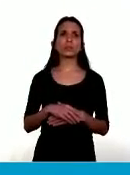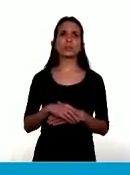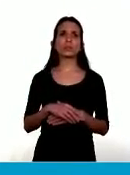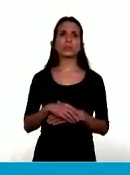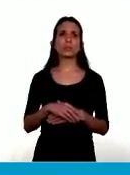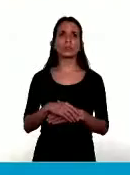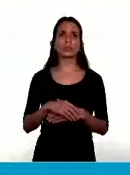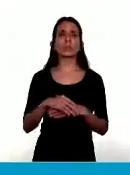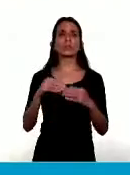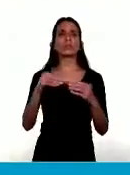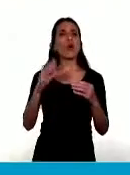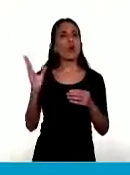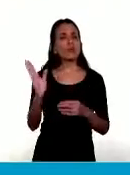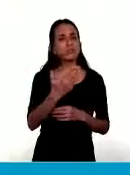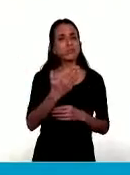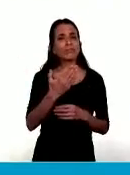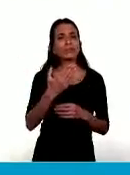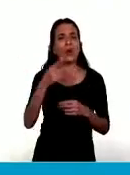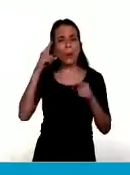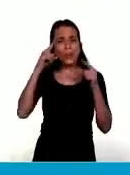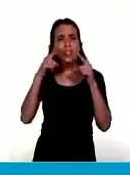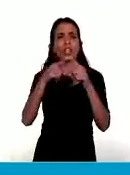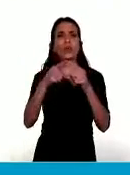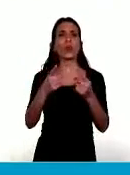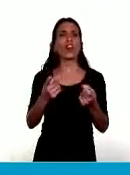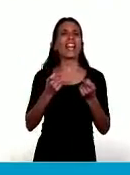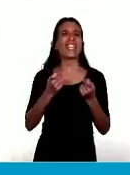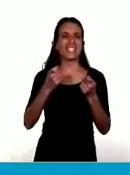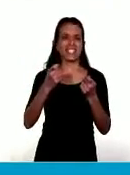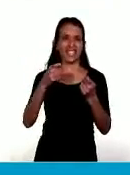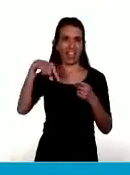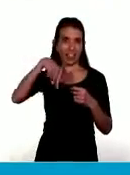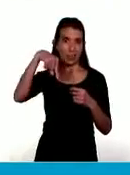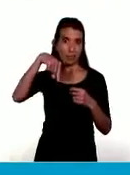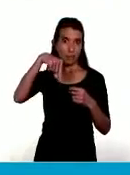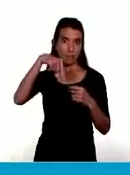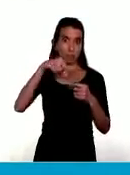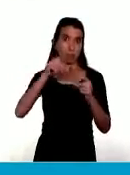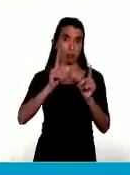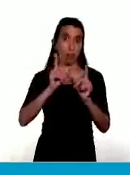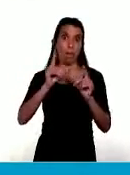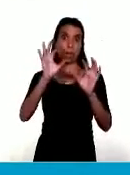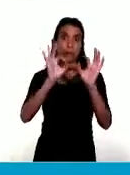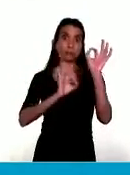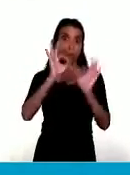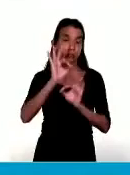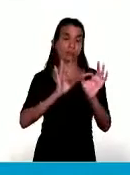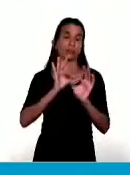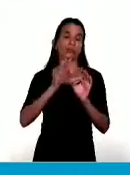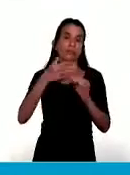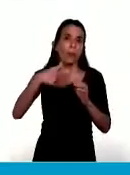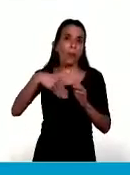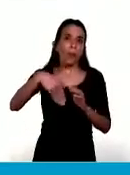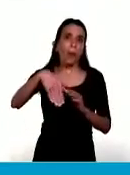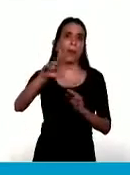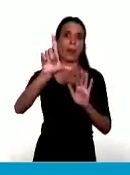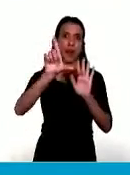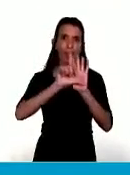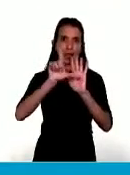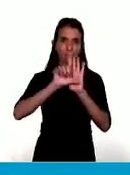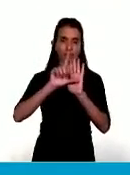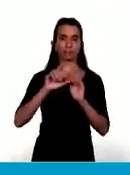a la necesidad de contar con este proyecto que se transforme en ley, yo